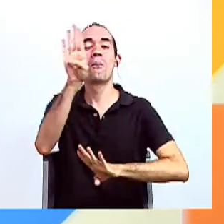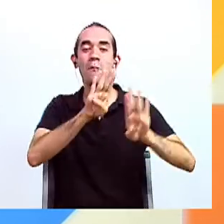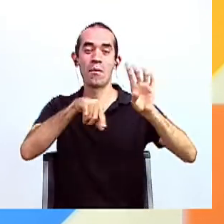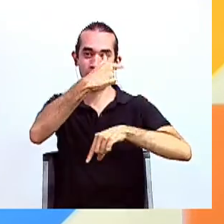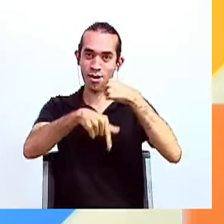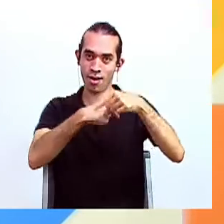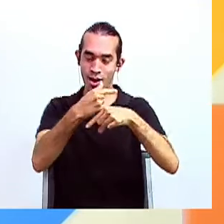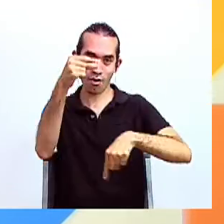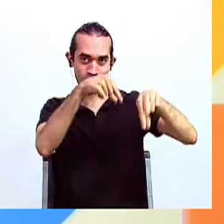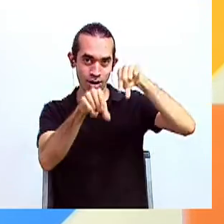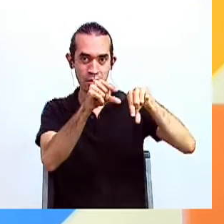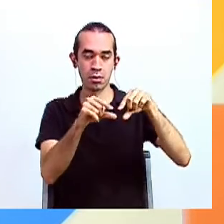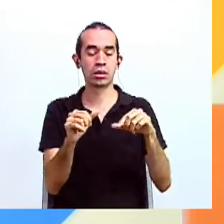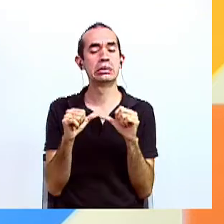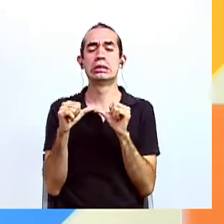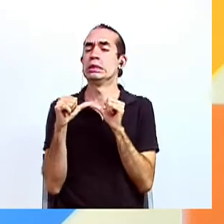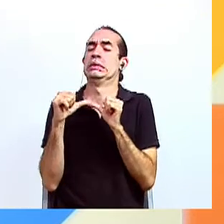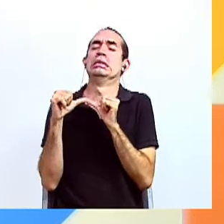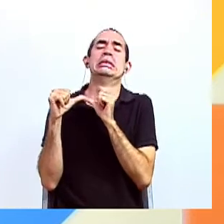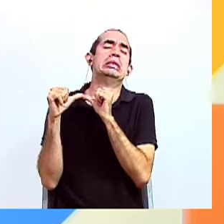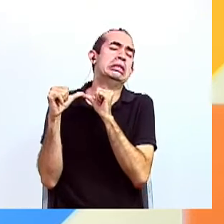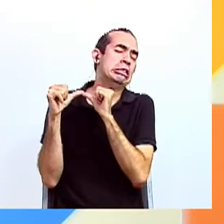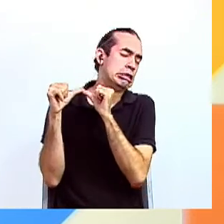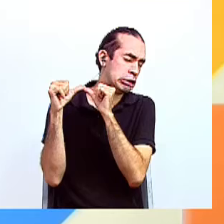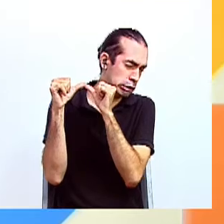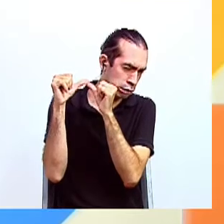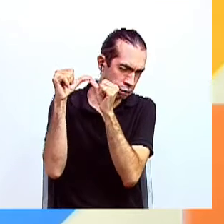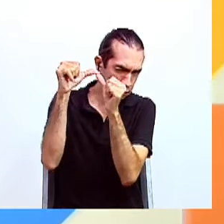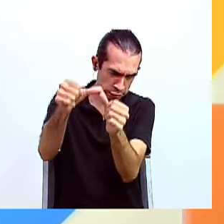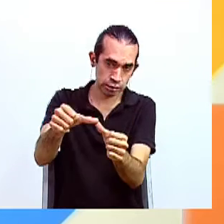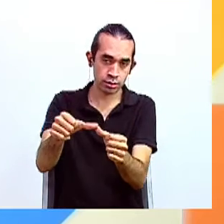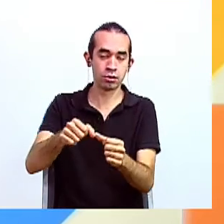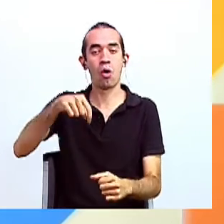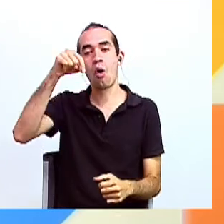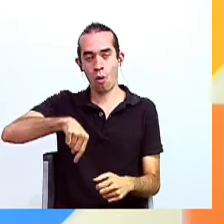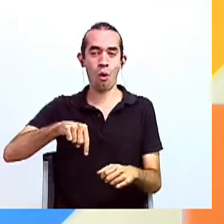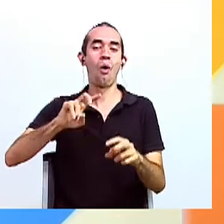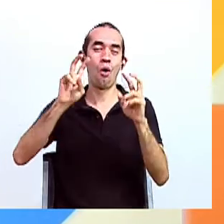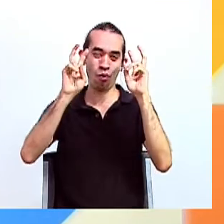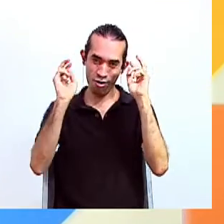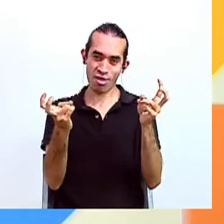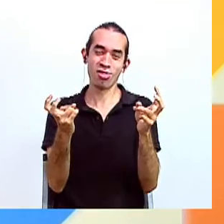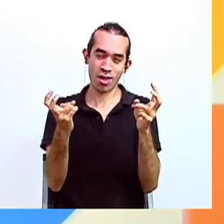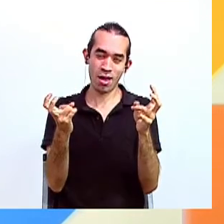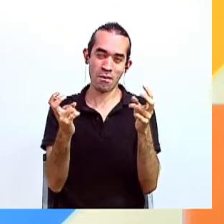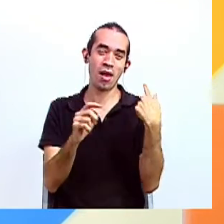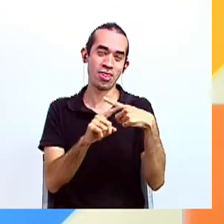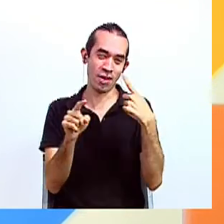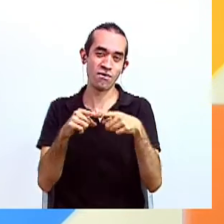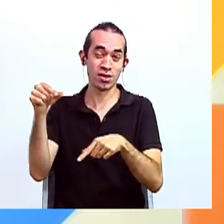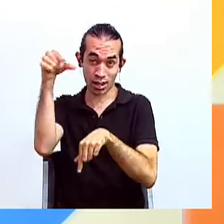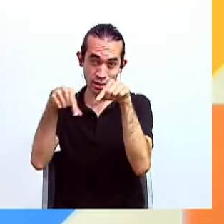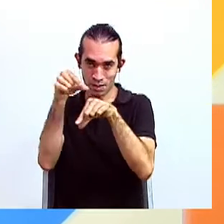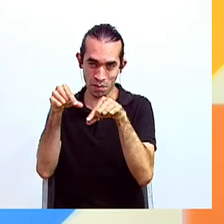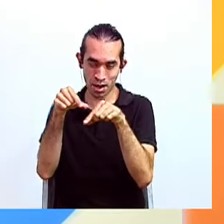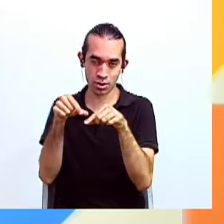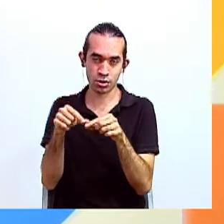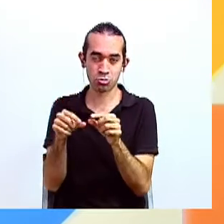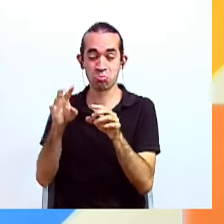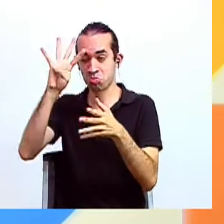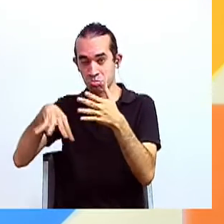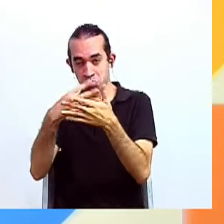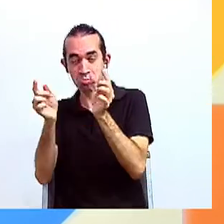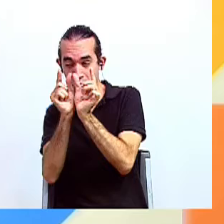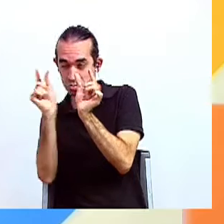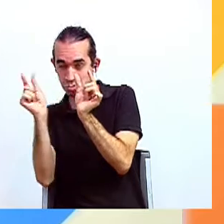constantemente, no para, sigue dándose, y eso es lo que vamos a estudiar con los elementos. ¿Qué les parece si conocemos